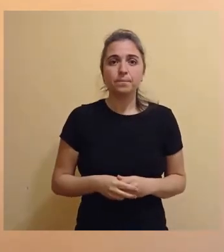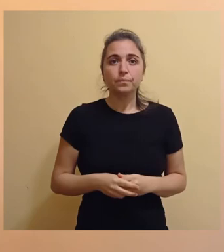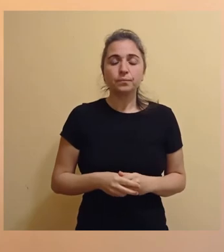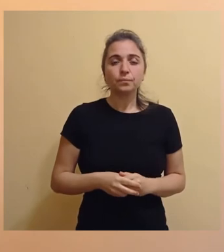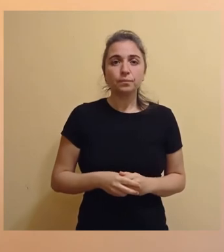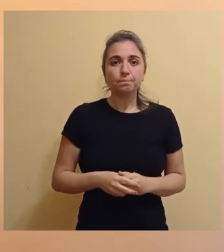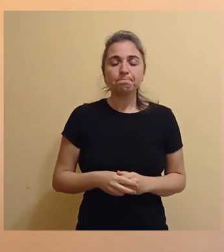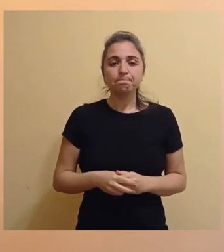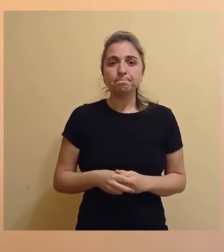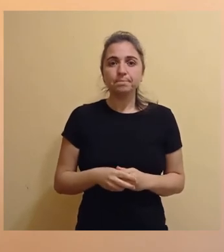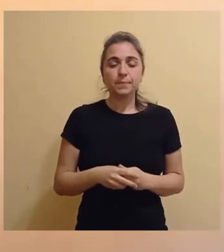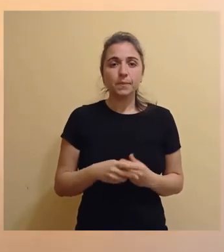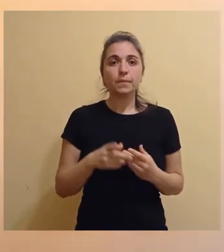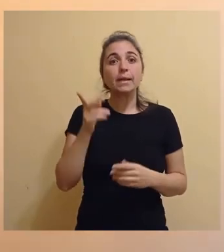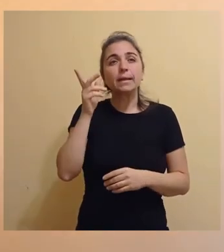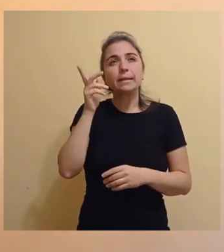anteriores.